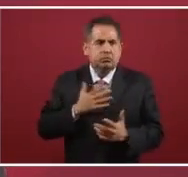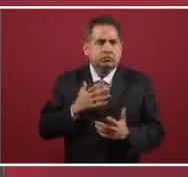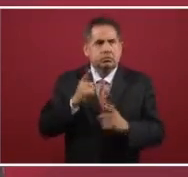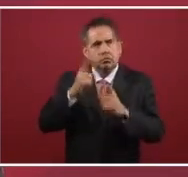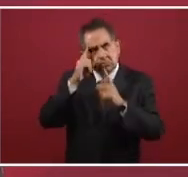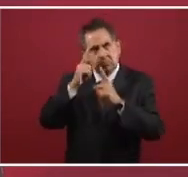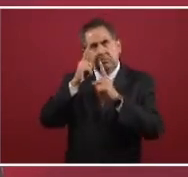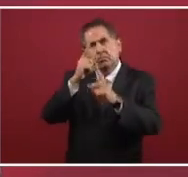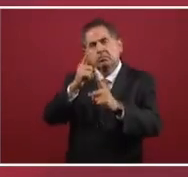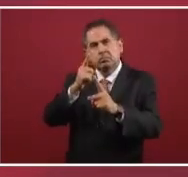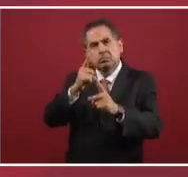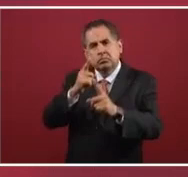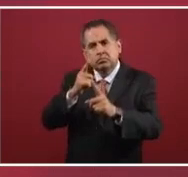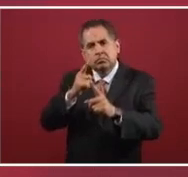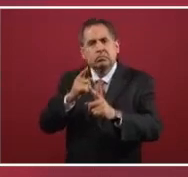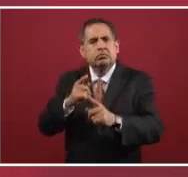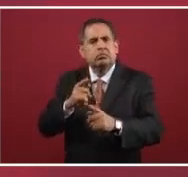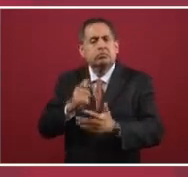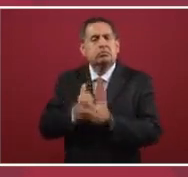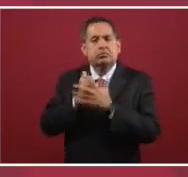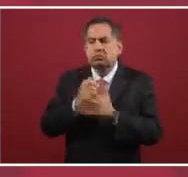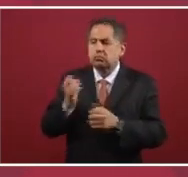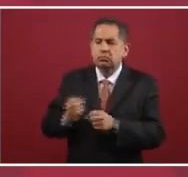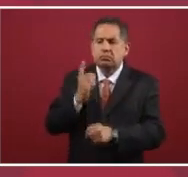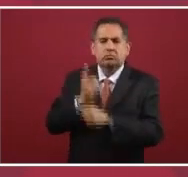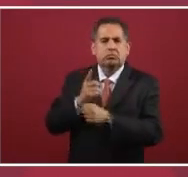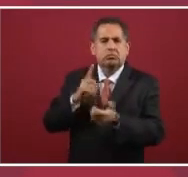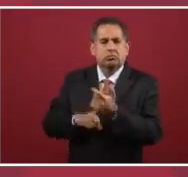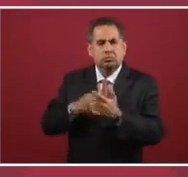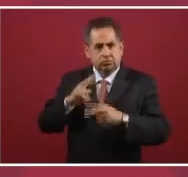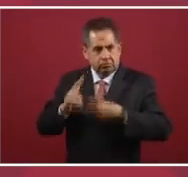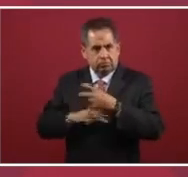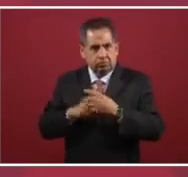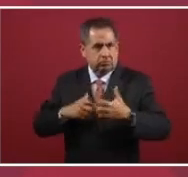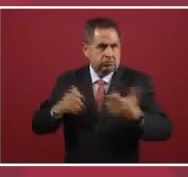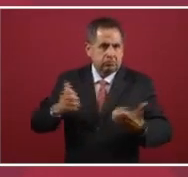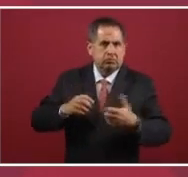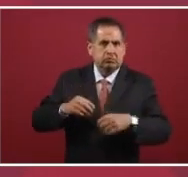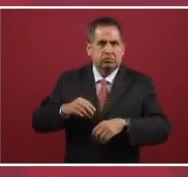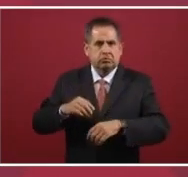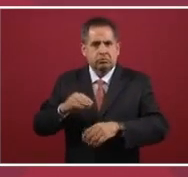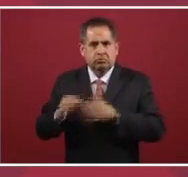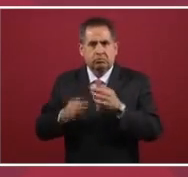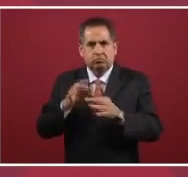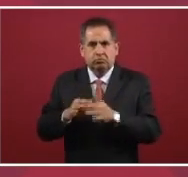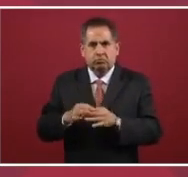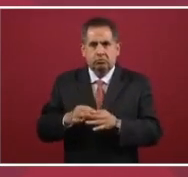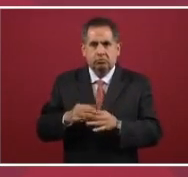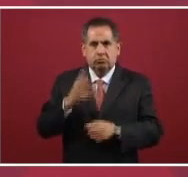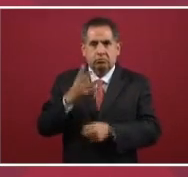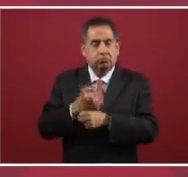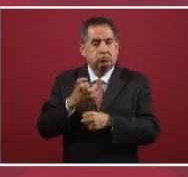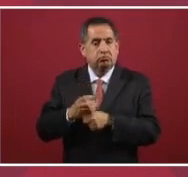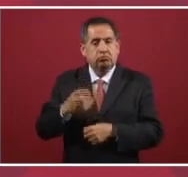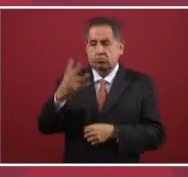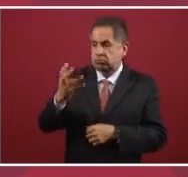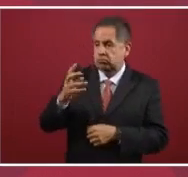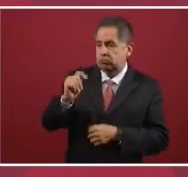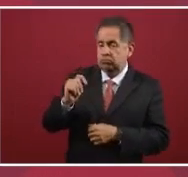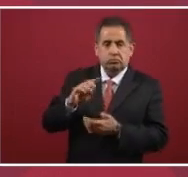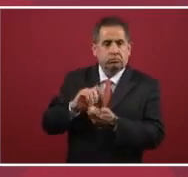nos dio la oportunidad de llevar a cabo la cuarta transformación de la vida pública del